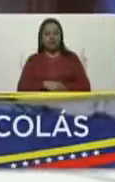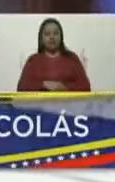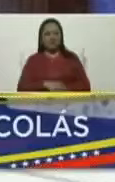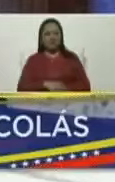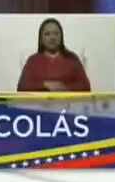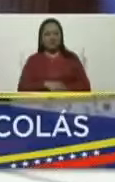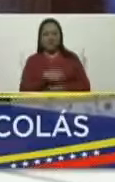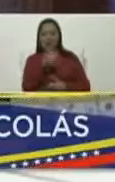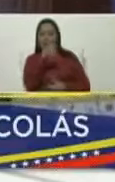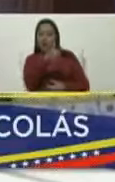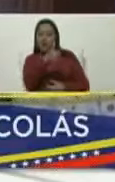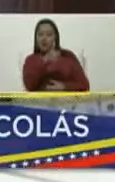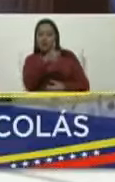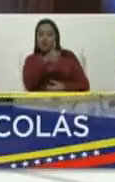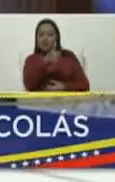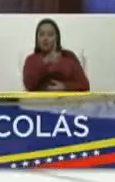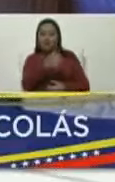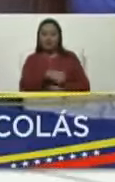Está bueno.